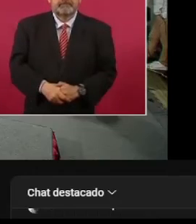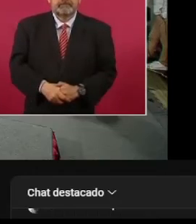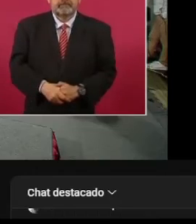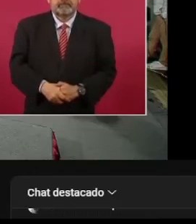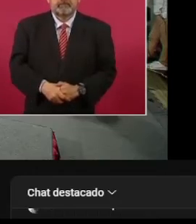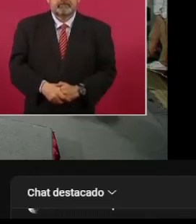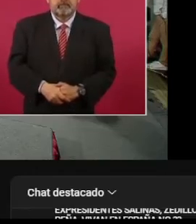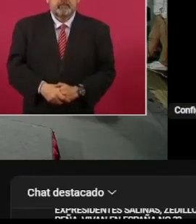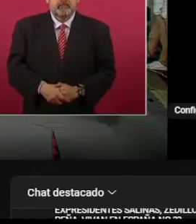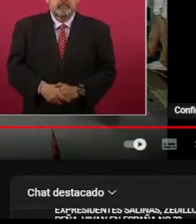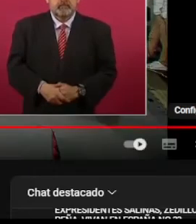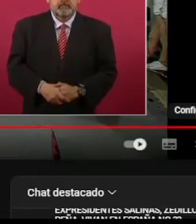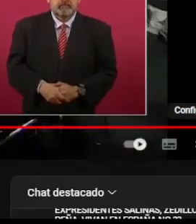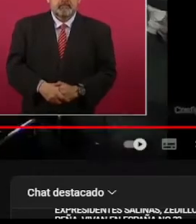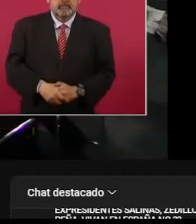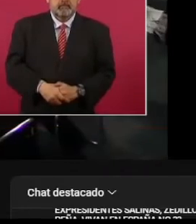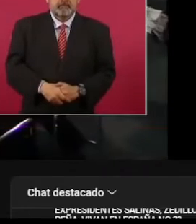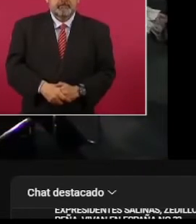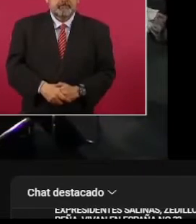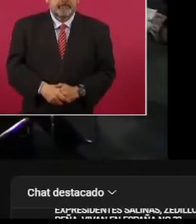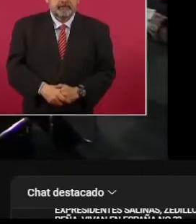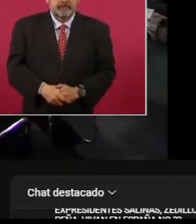No, pero vamos,